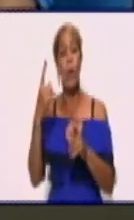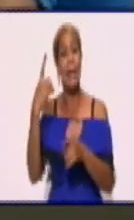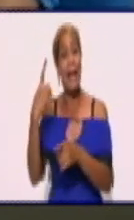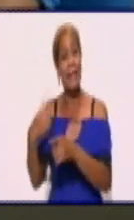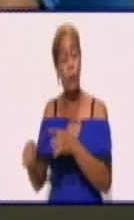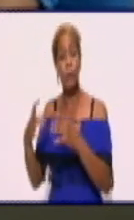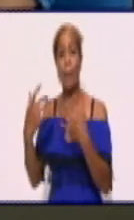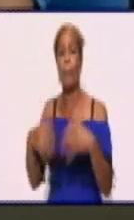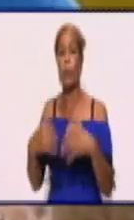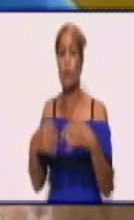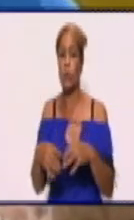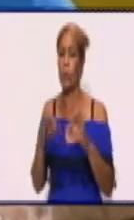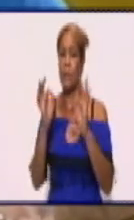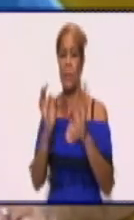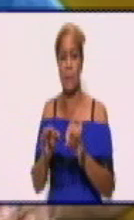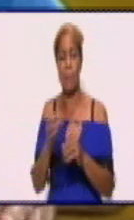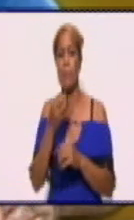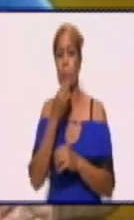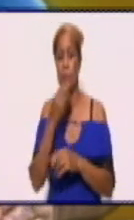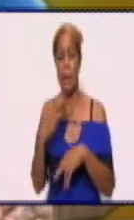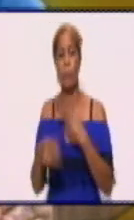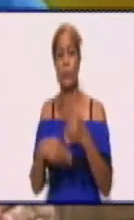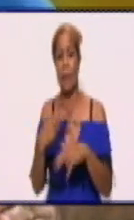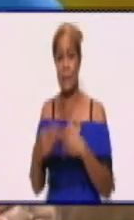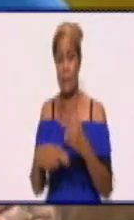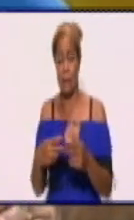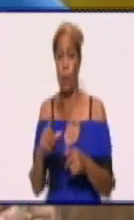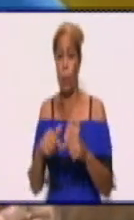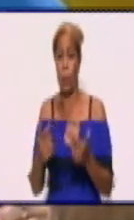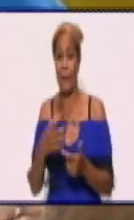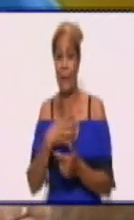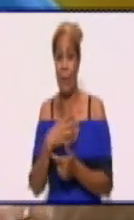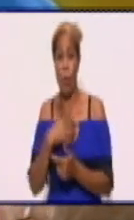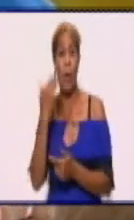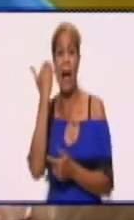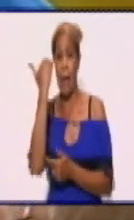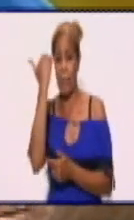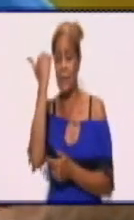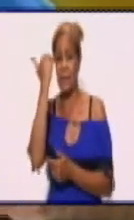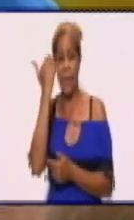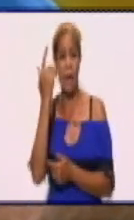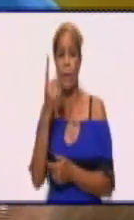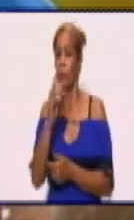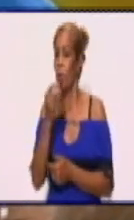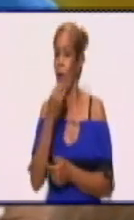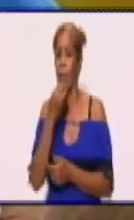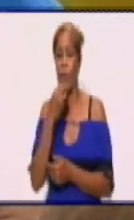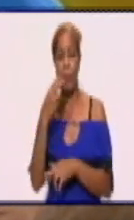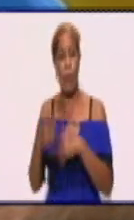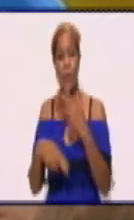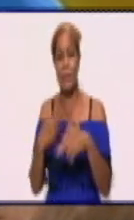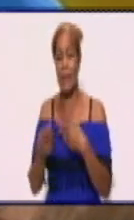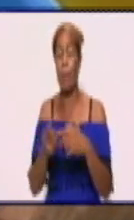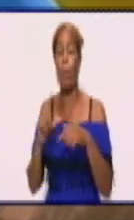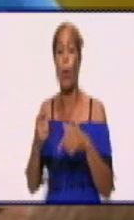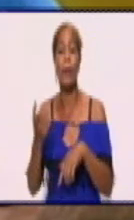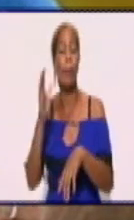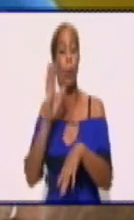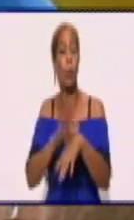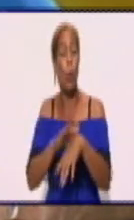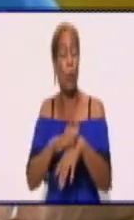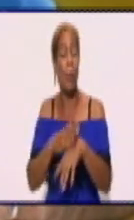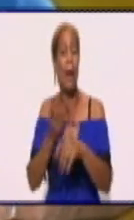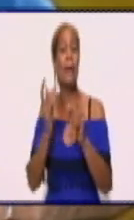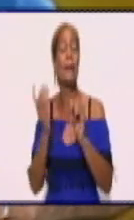que nosotros pudiéramos estarla produciendo porque tenemos capacidad productiva, no las podemos hacer hoy porque producto al bloqueo solamente podemos producir